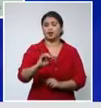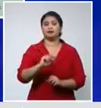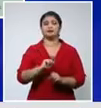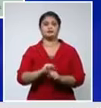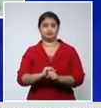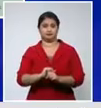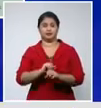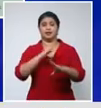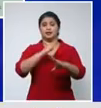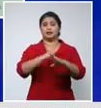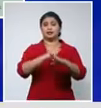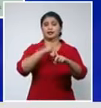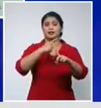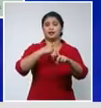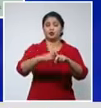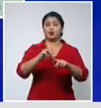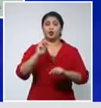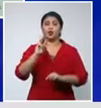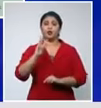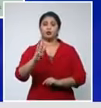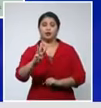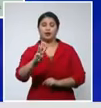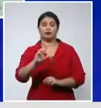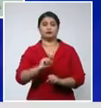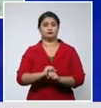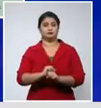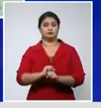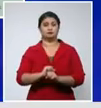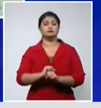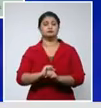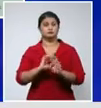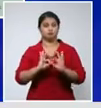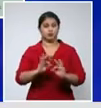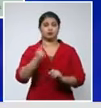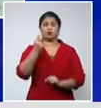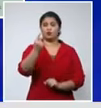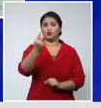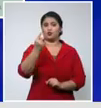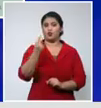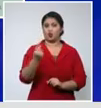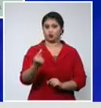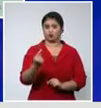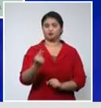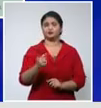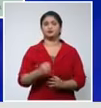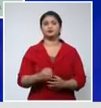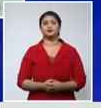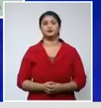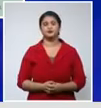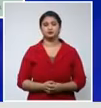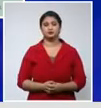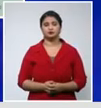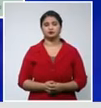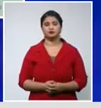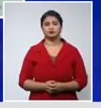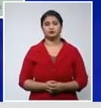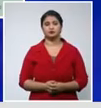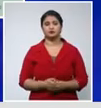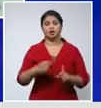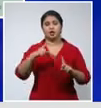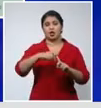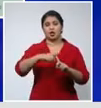3, Nuevitas y Naguayú con 1 cada uno. Las Tunas incrementa el número de casos, 10